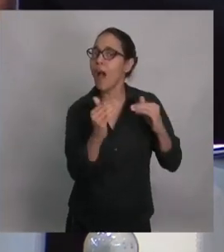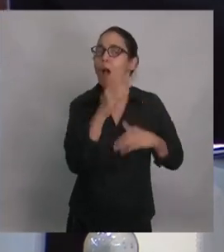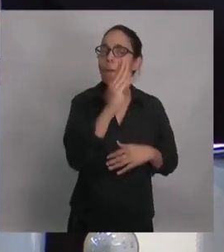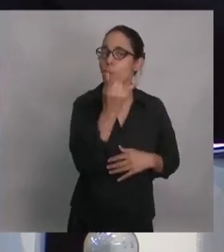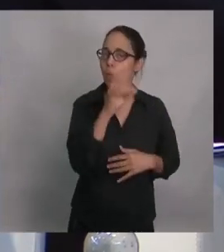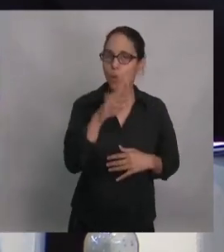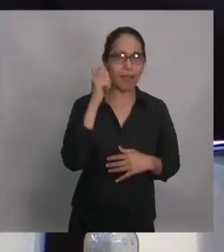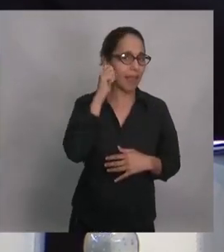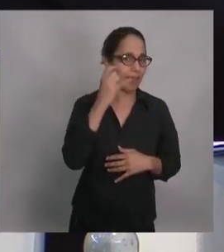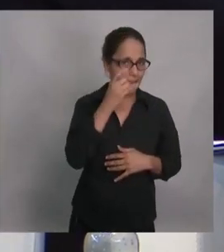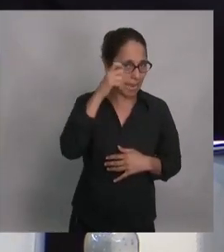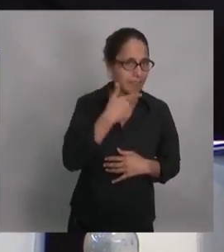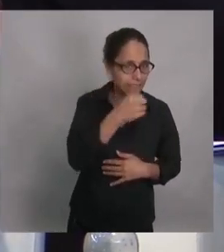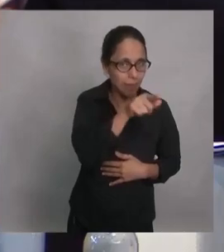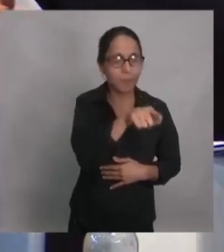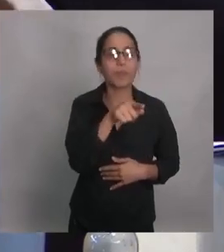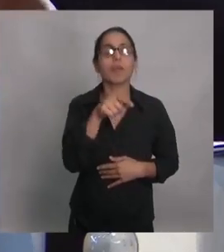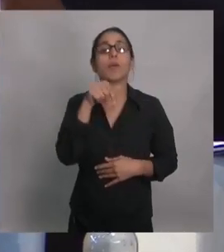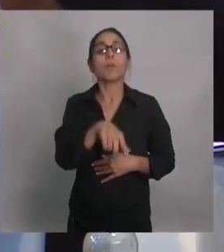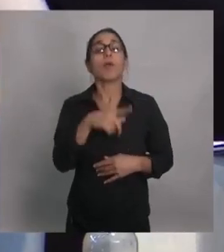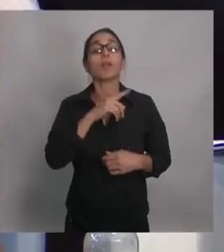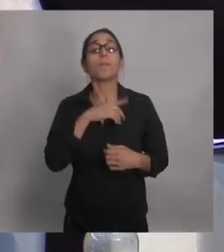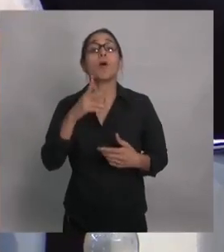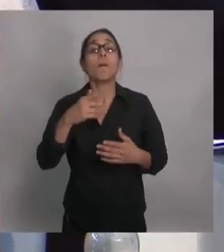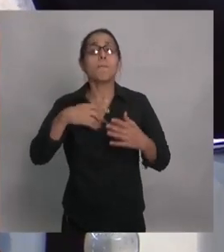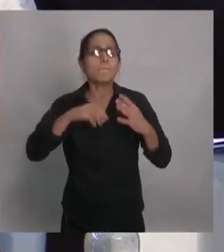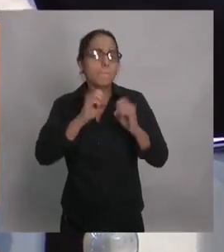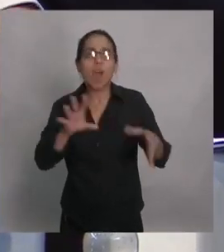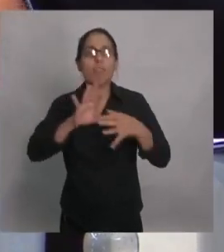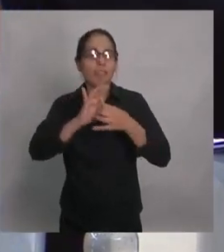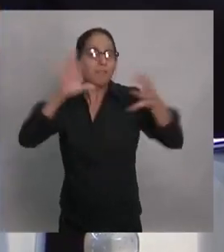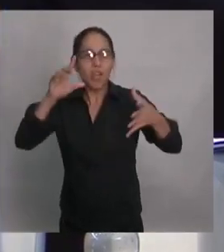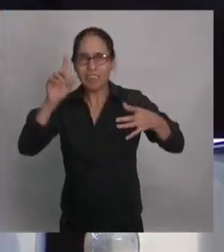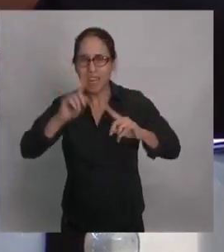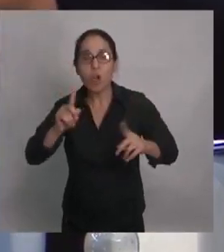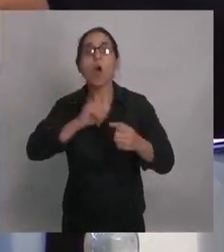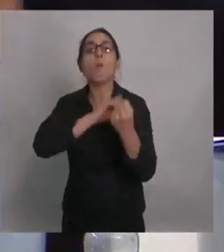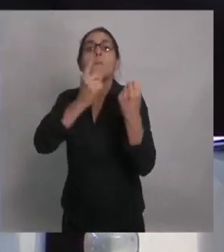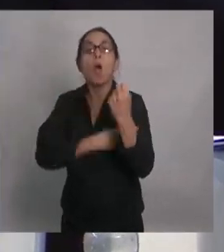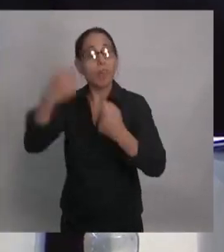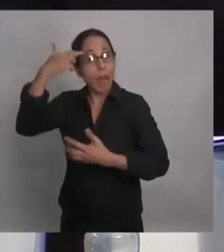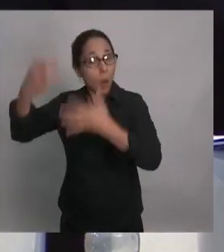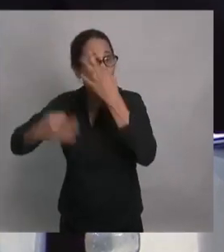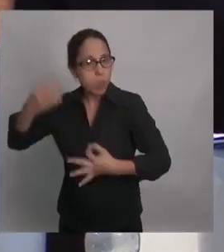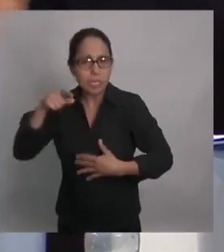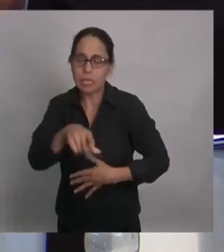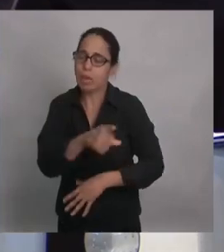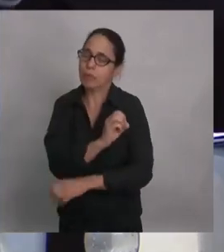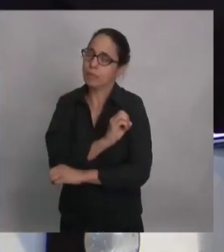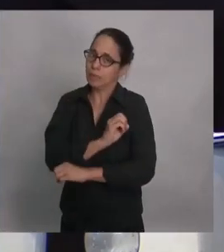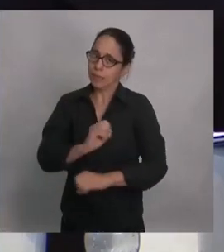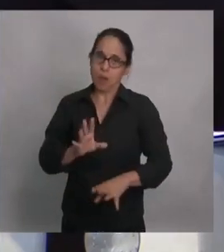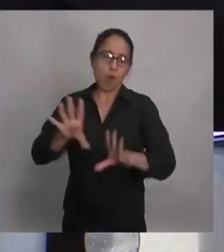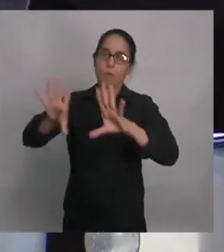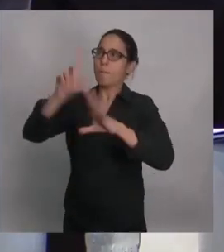en que el más antidemocrático de sus poderes, que es el poder judicial, que en general en casi todos los países del mundo, menos